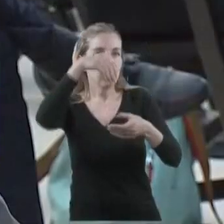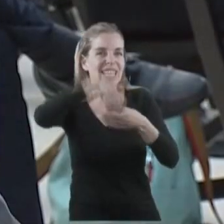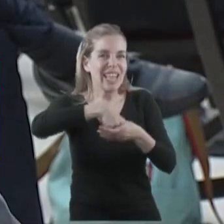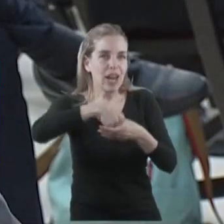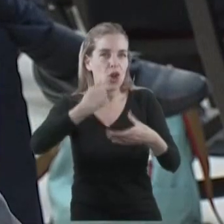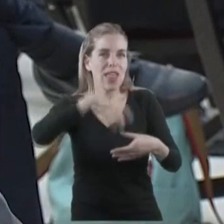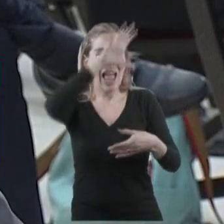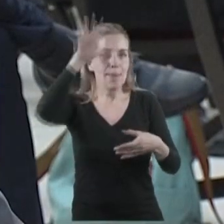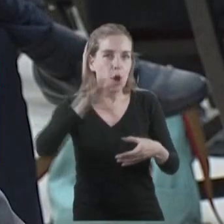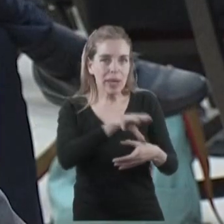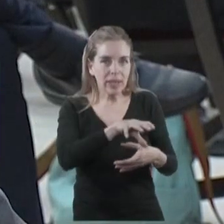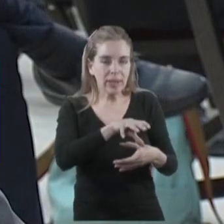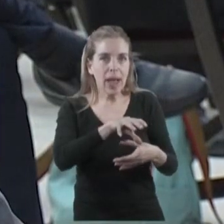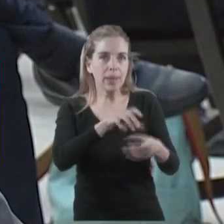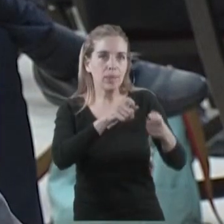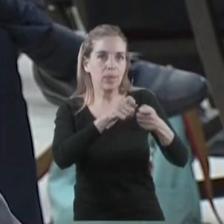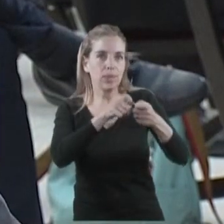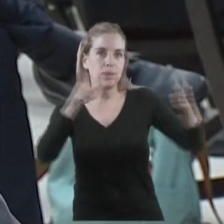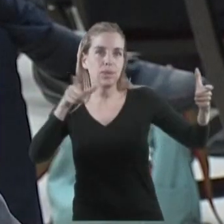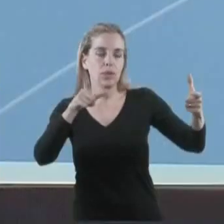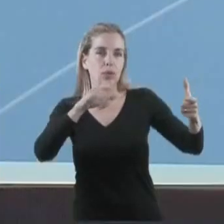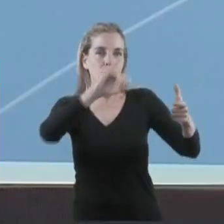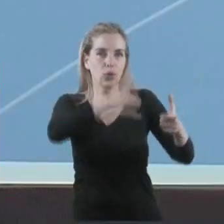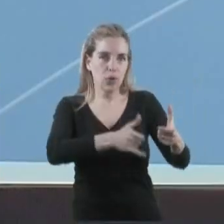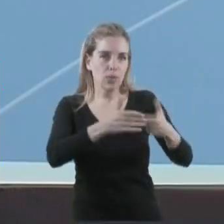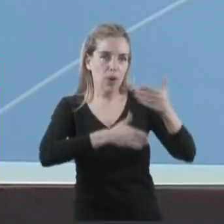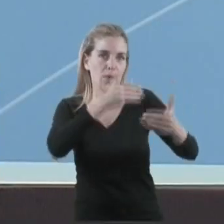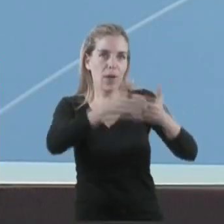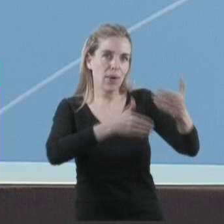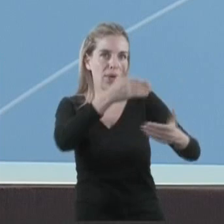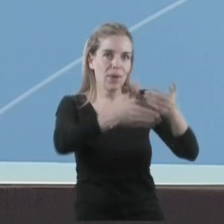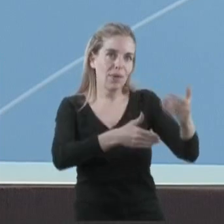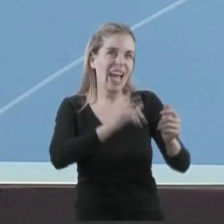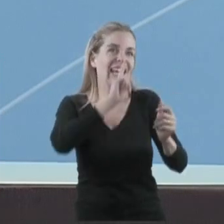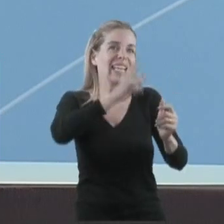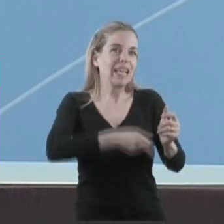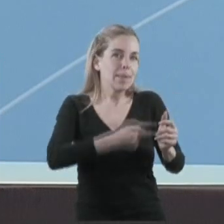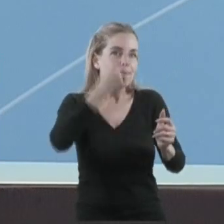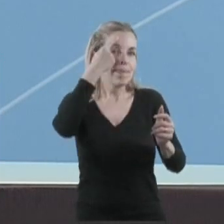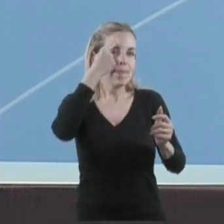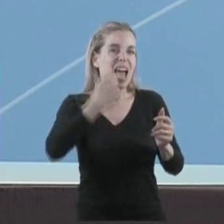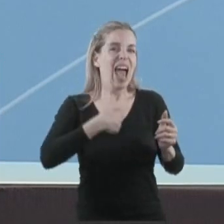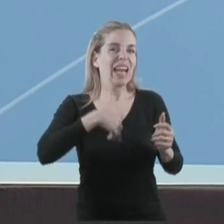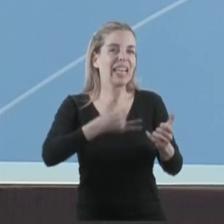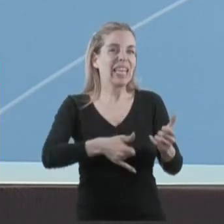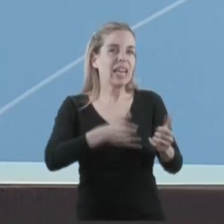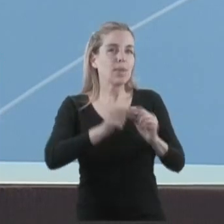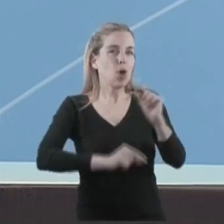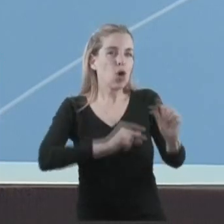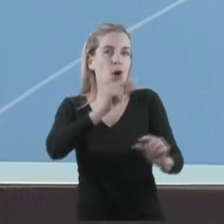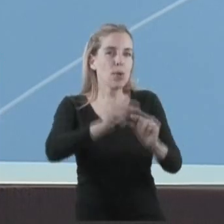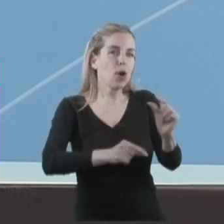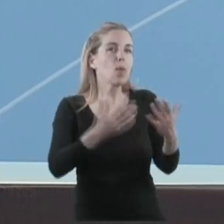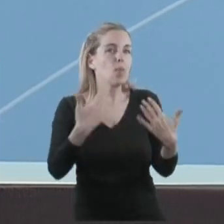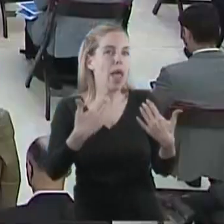continúe creciendo y, por otro lado, Argentina tenga cada día más capacidad de